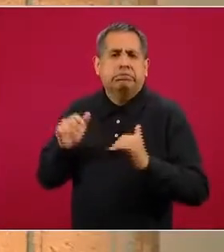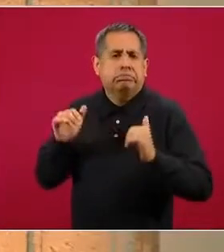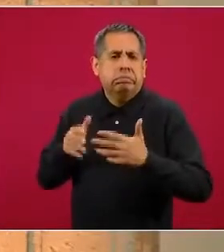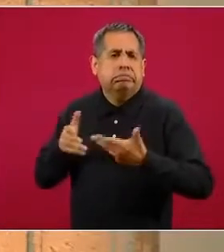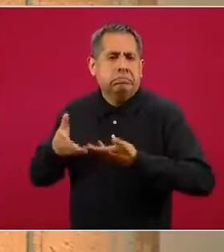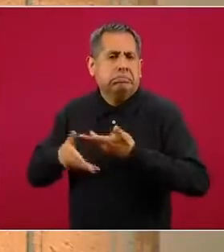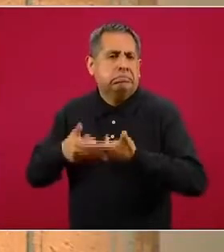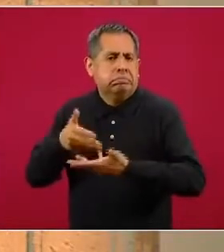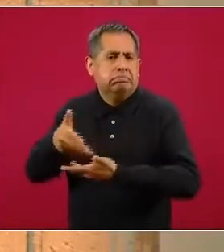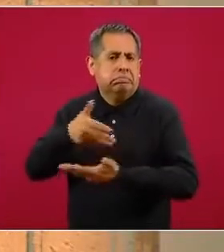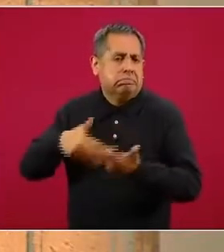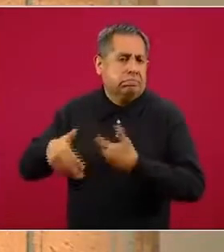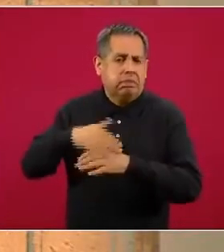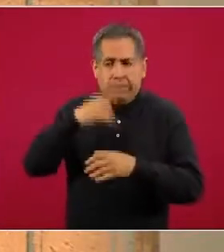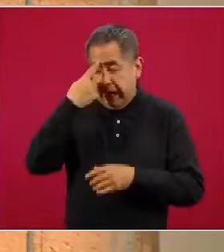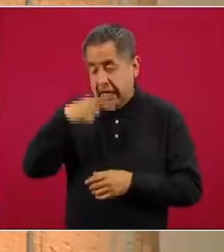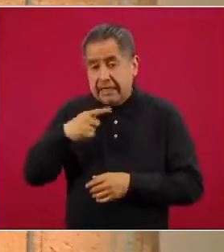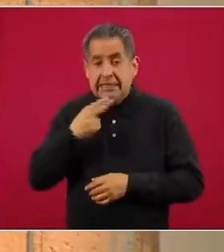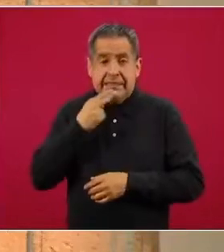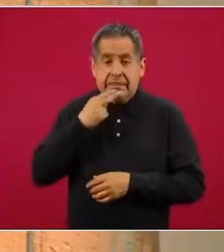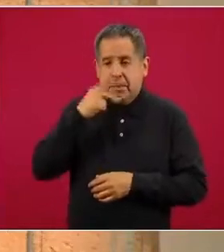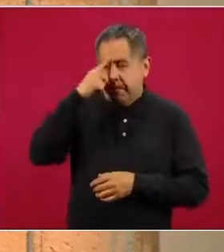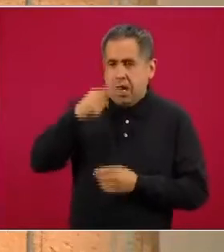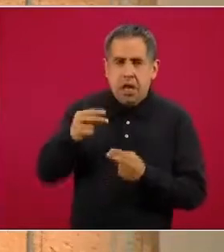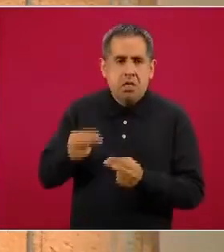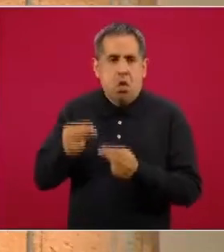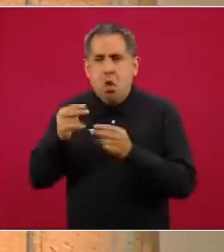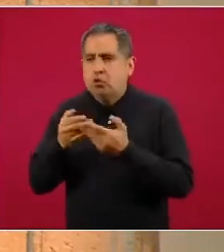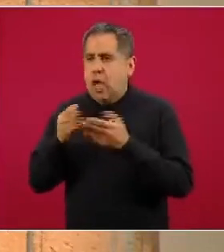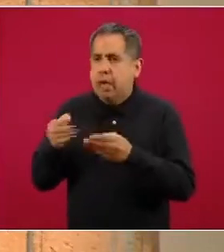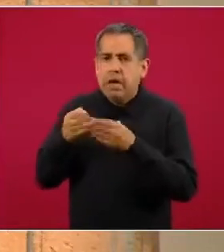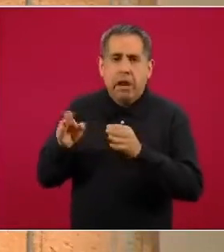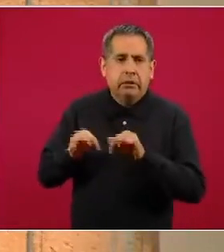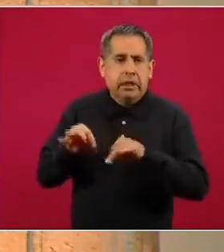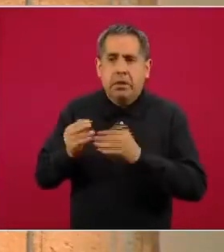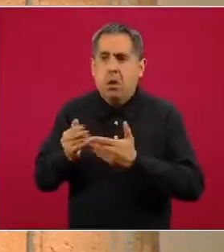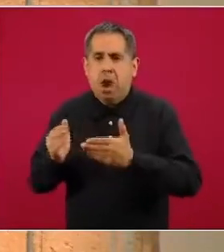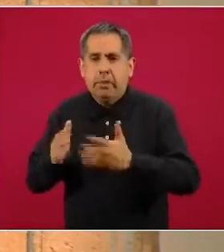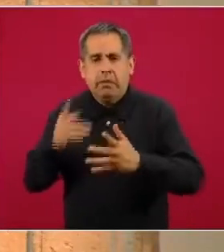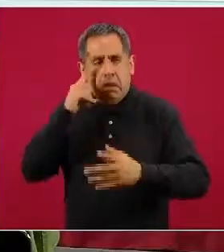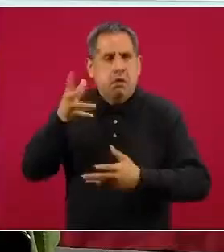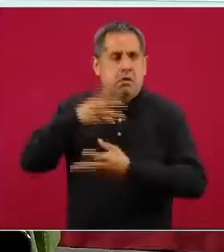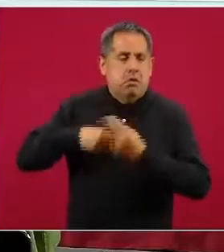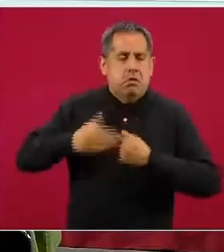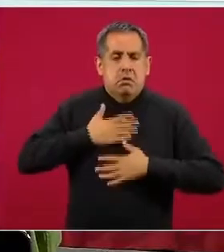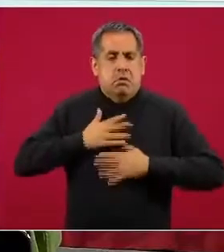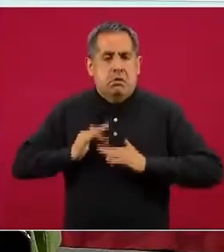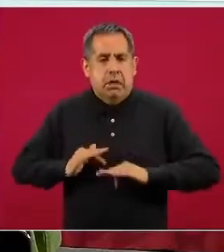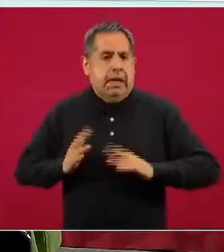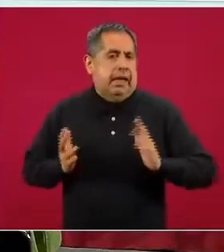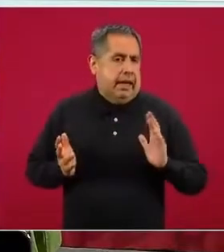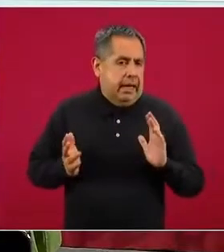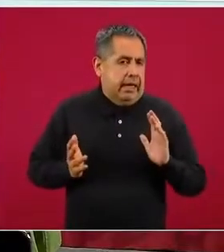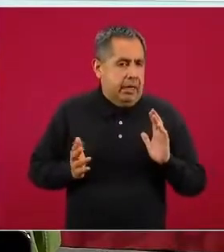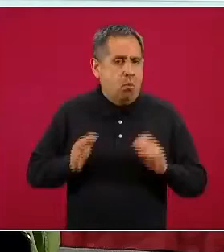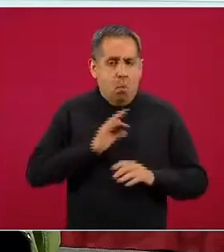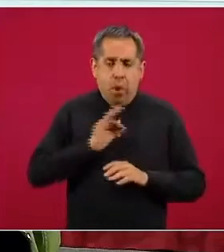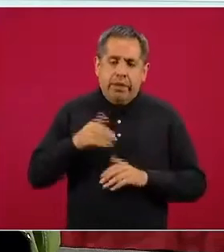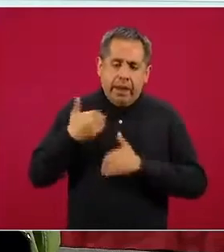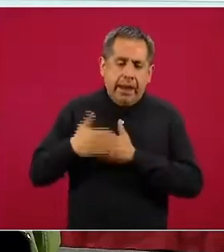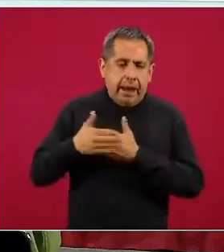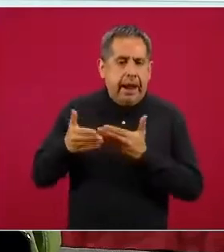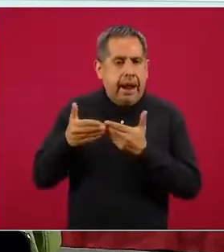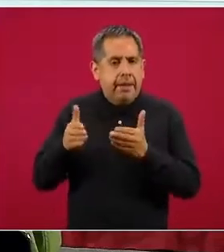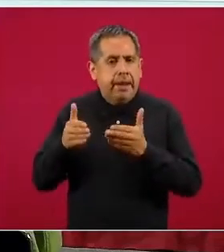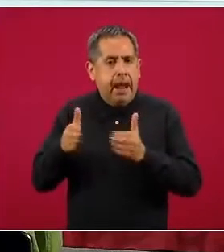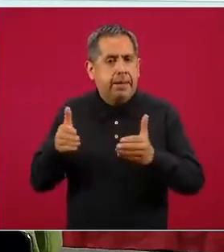actividades económicas y sociales que son parte de poder lograr el bienestar en la población, pues estas actividades pueden tener un ligero incremento.